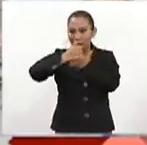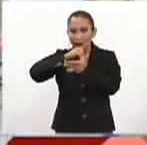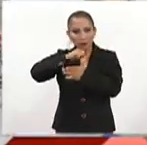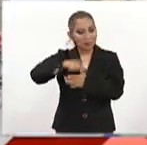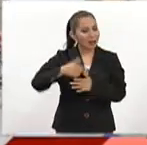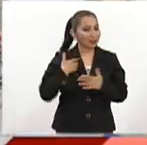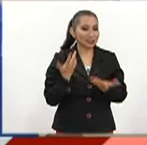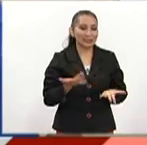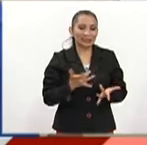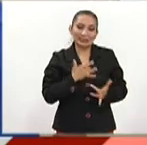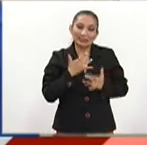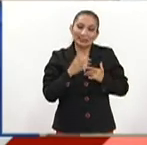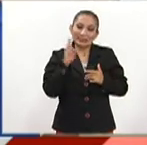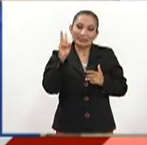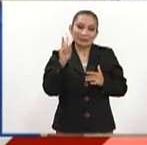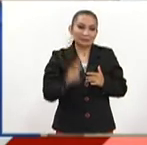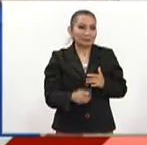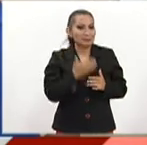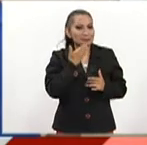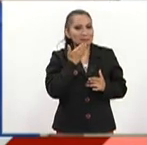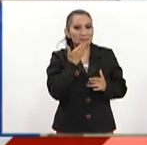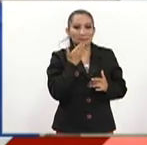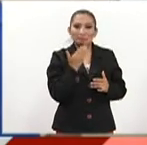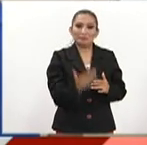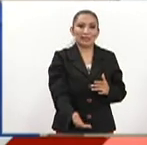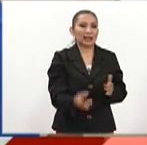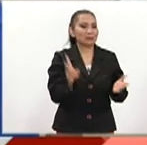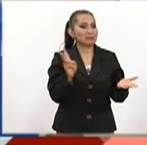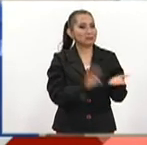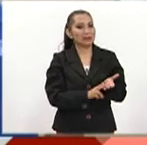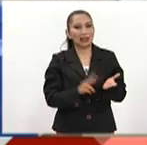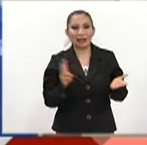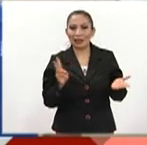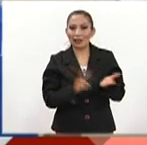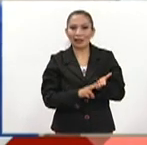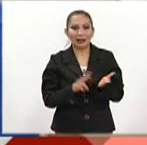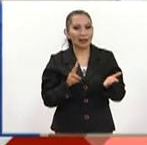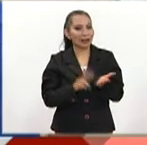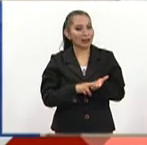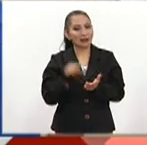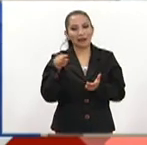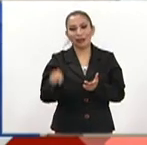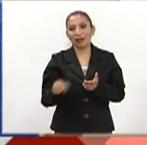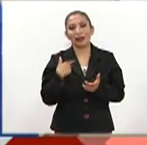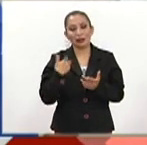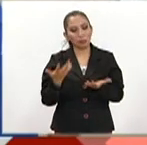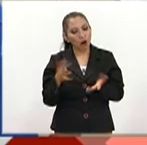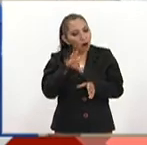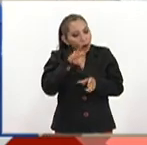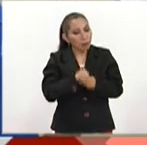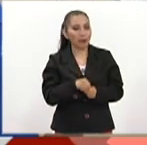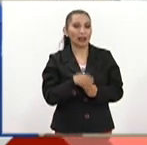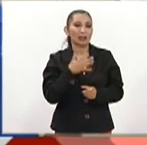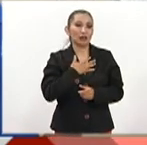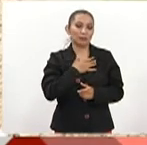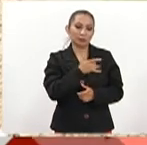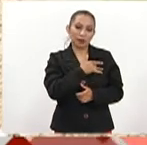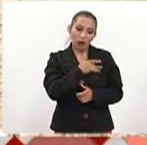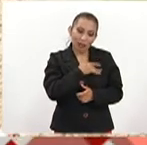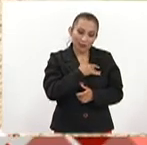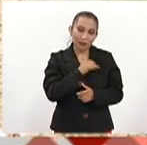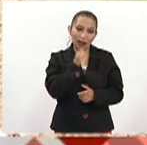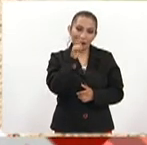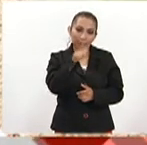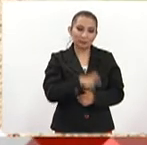bueno, eso de verdad no tiene precio y sobre todo te llena completamente el corazón y el